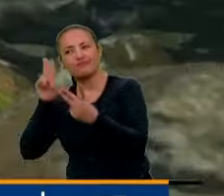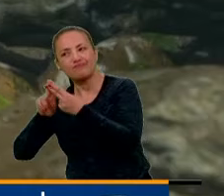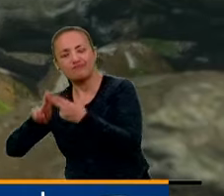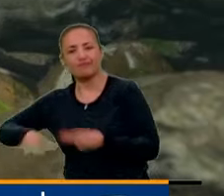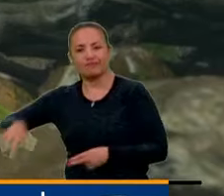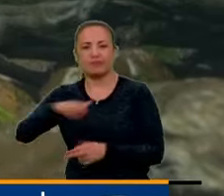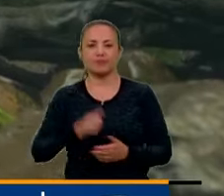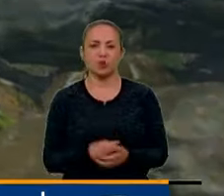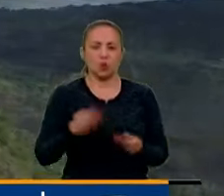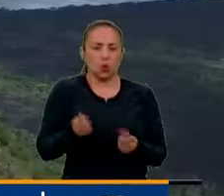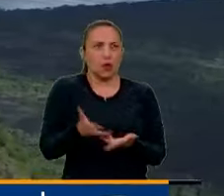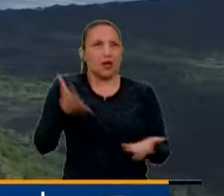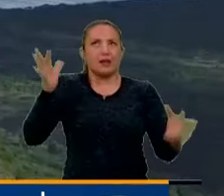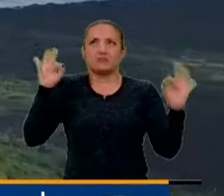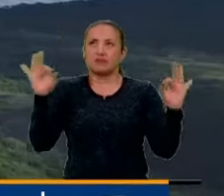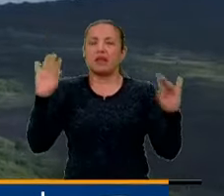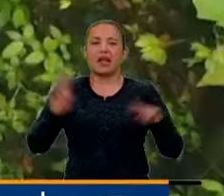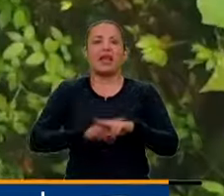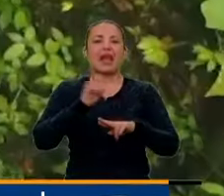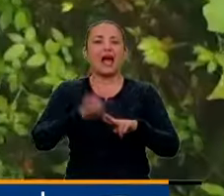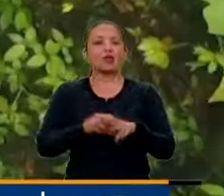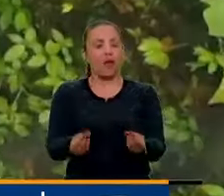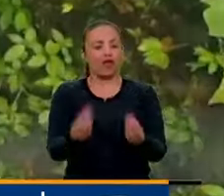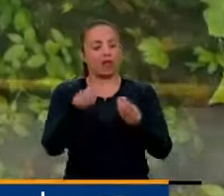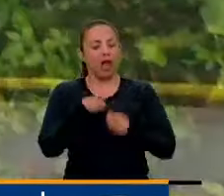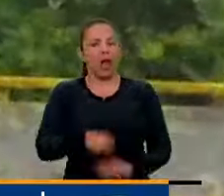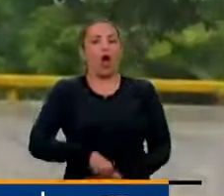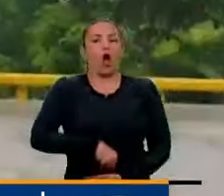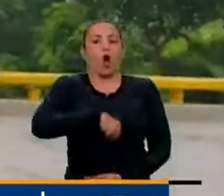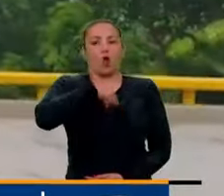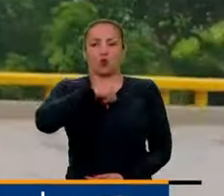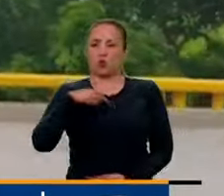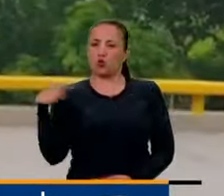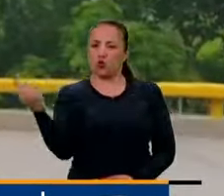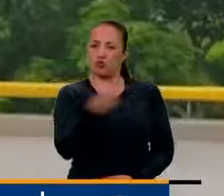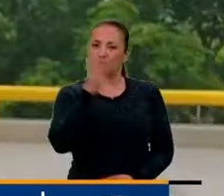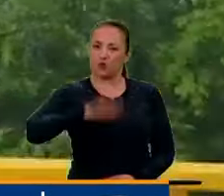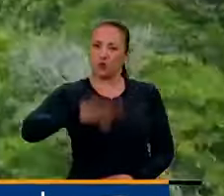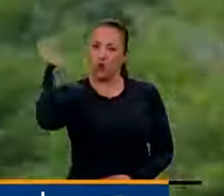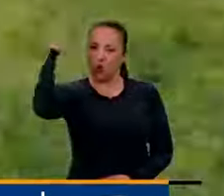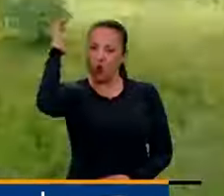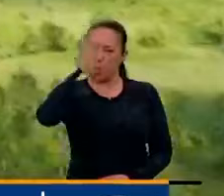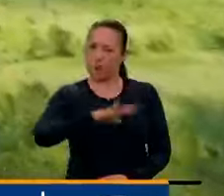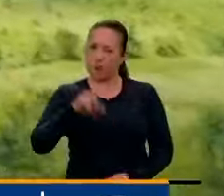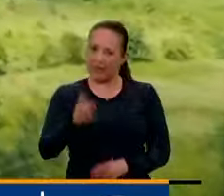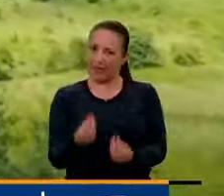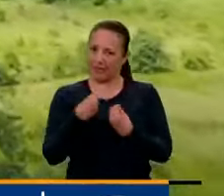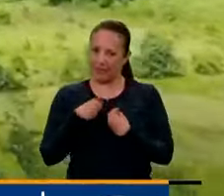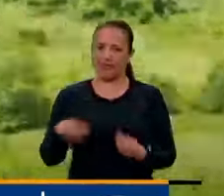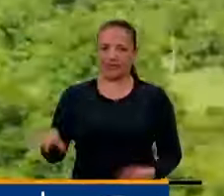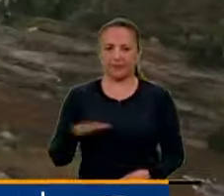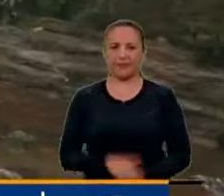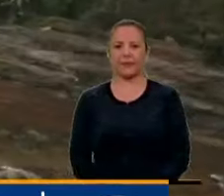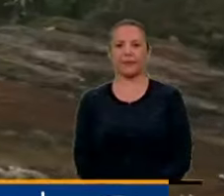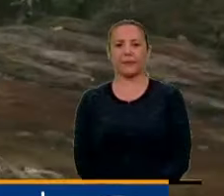Una riqueza natural que nos debe llenar de orgullo a todos los colombianos.